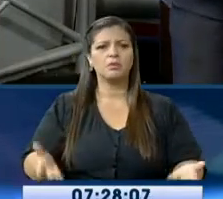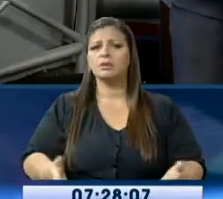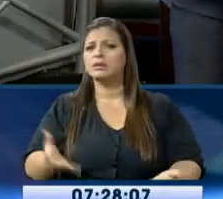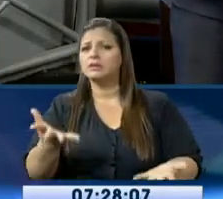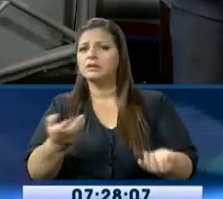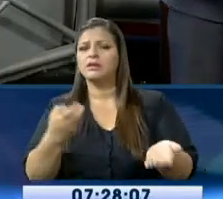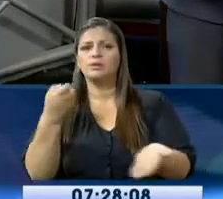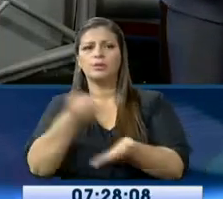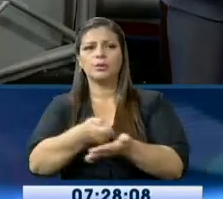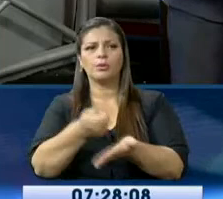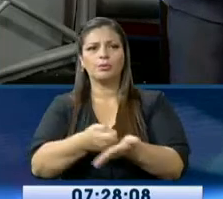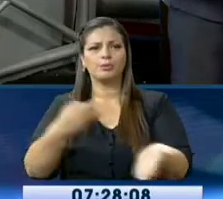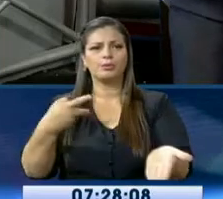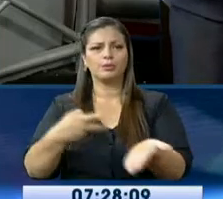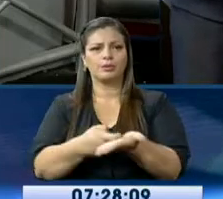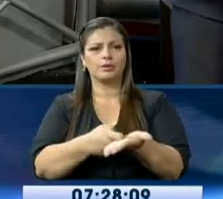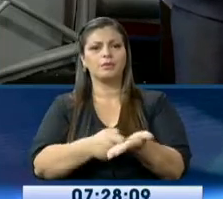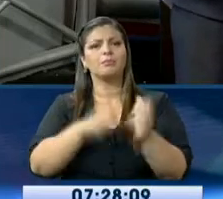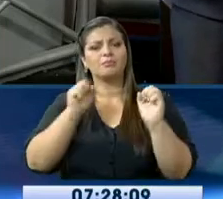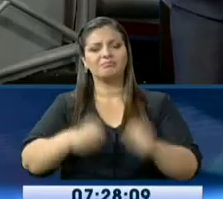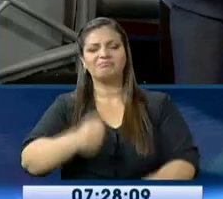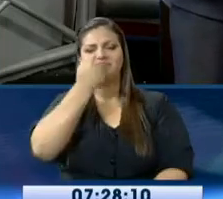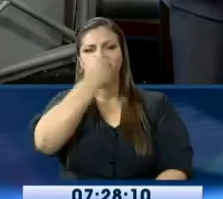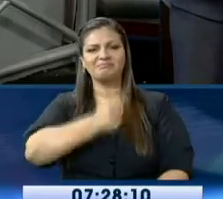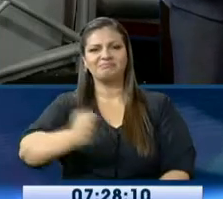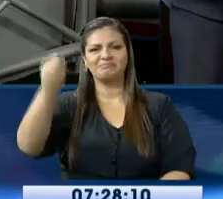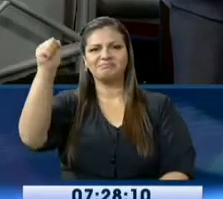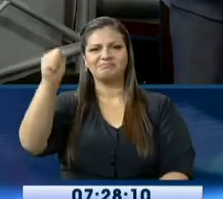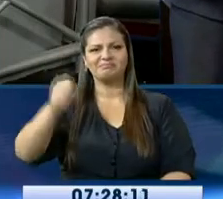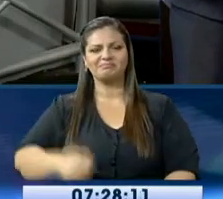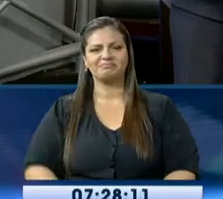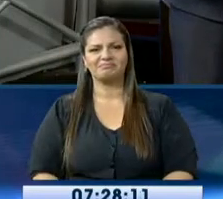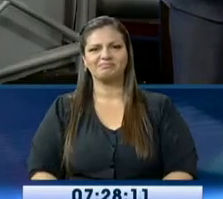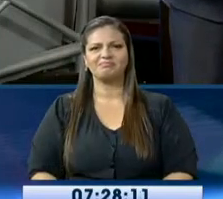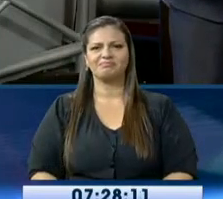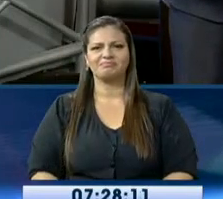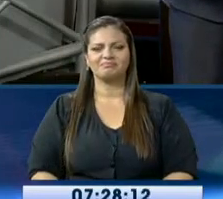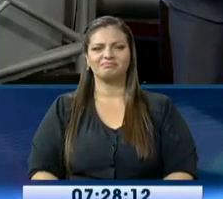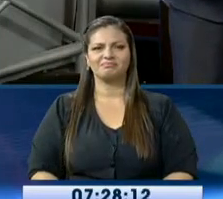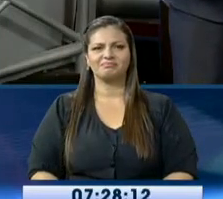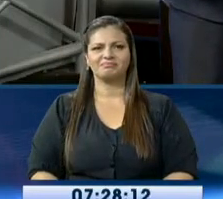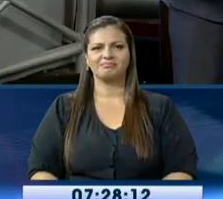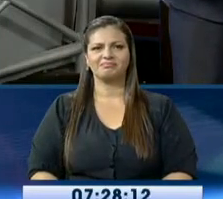para poder ir hacia el sitio de su familia, de sus lugares, de sus seres queridos.